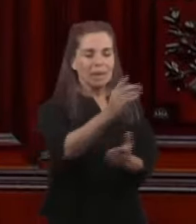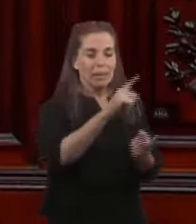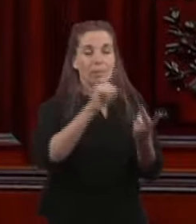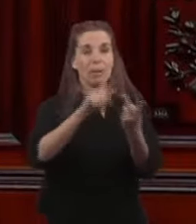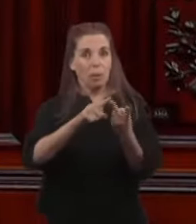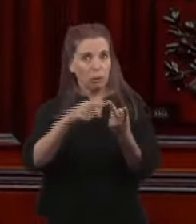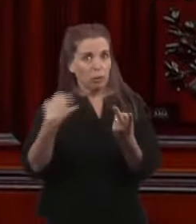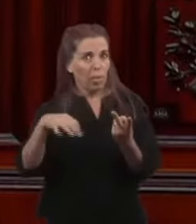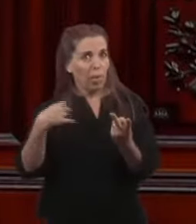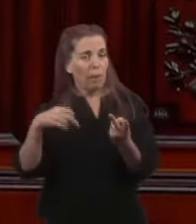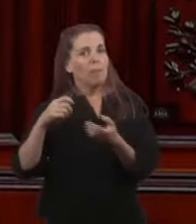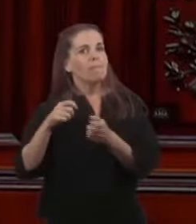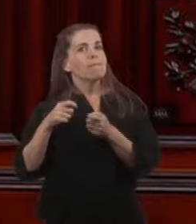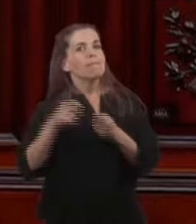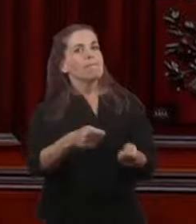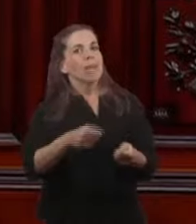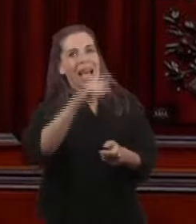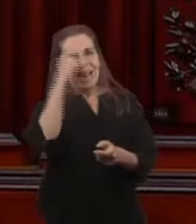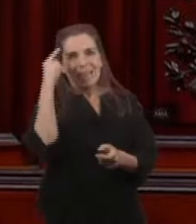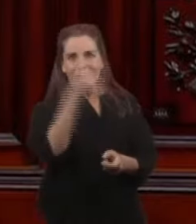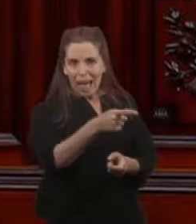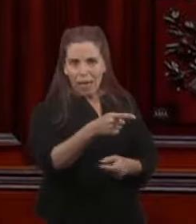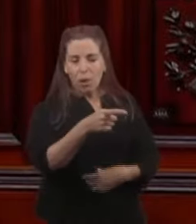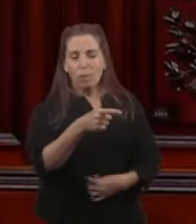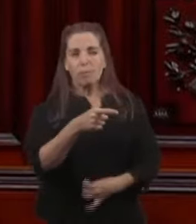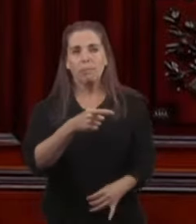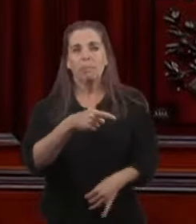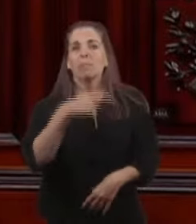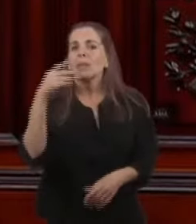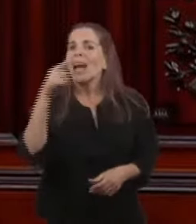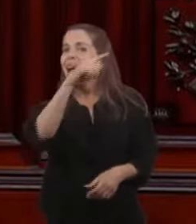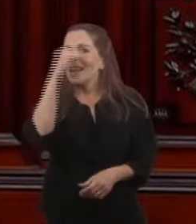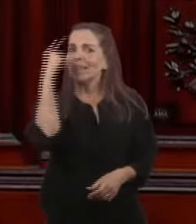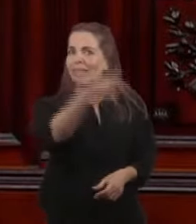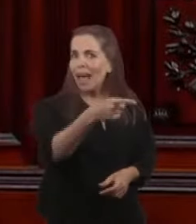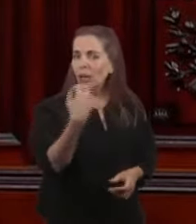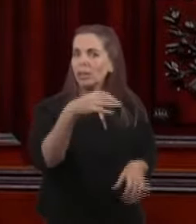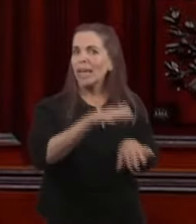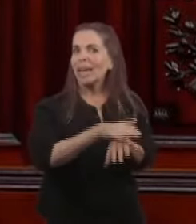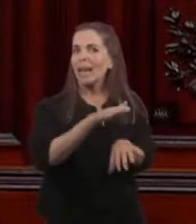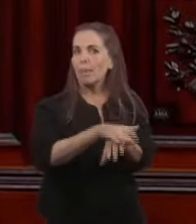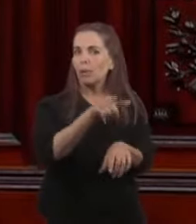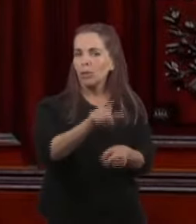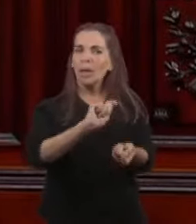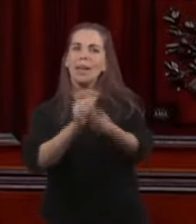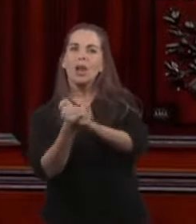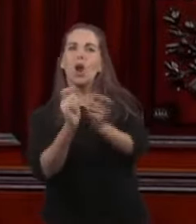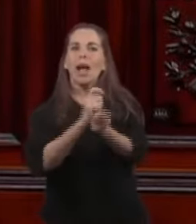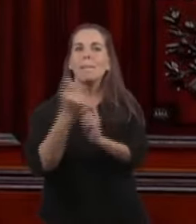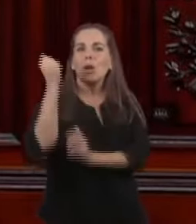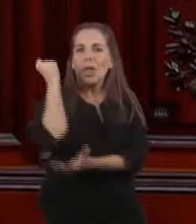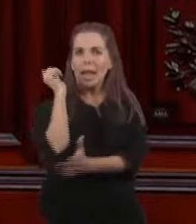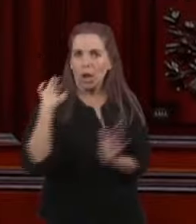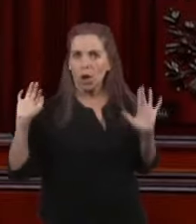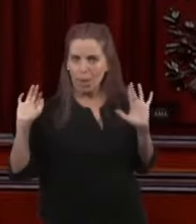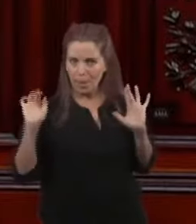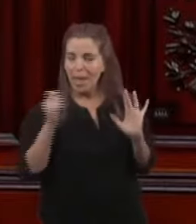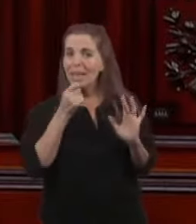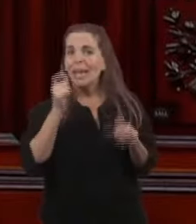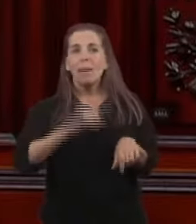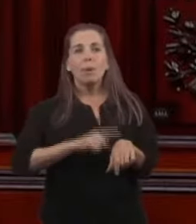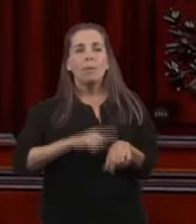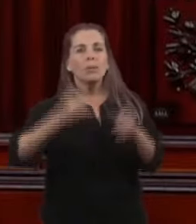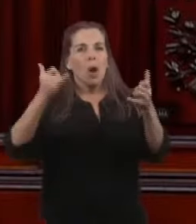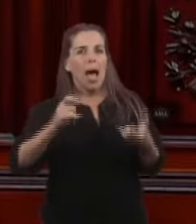al estado A hacerse cargo y absorber los los efectos de las perturbaciones en la economía y para cuando haya mejores